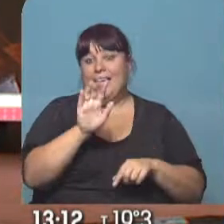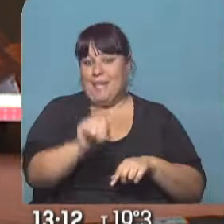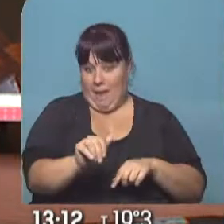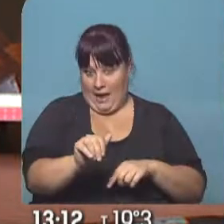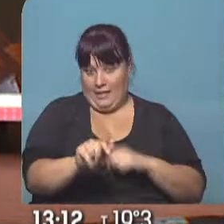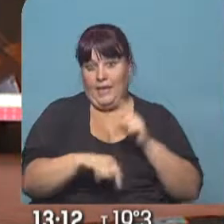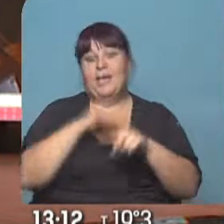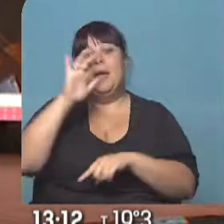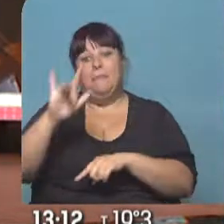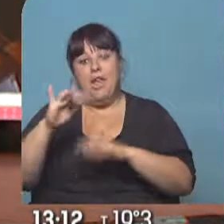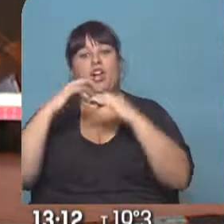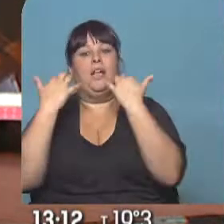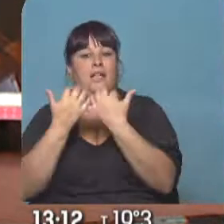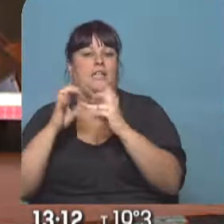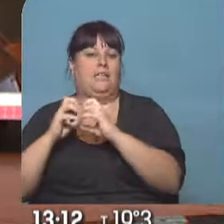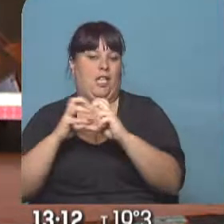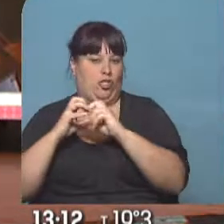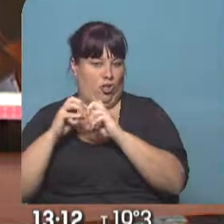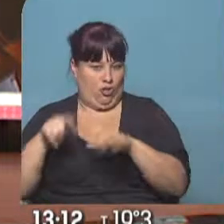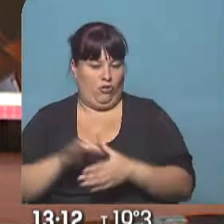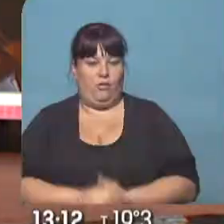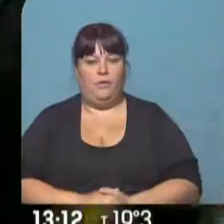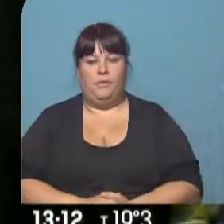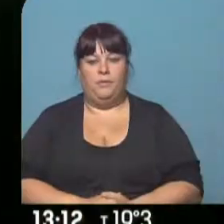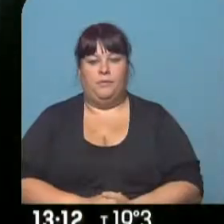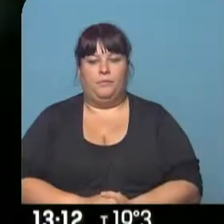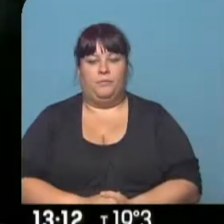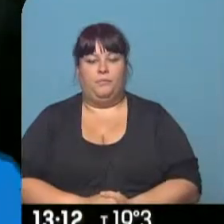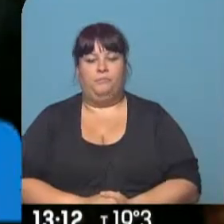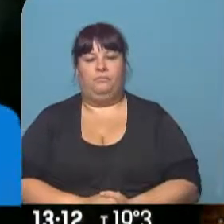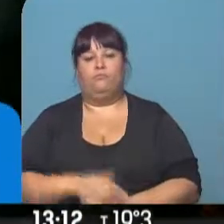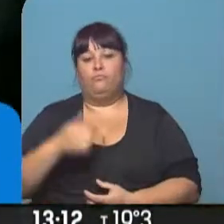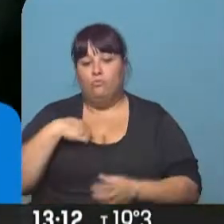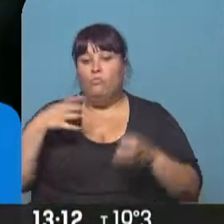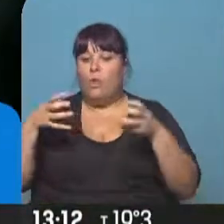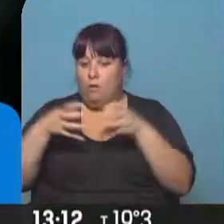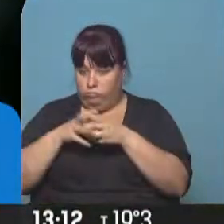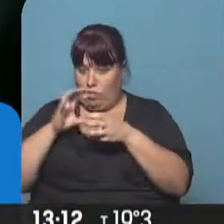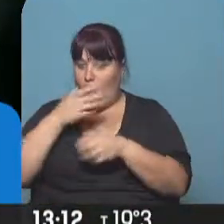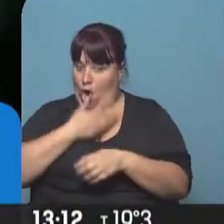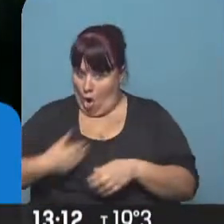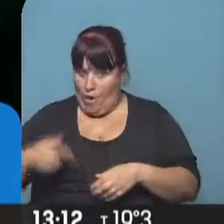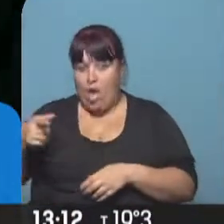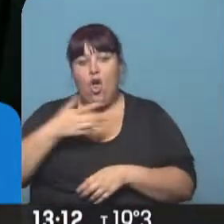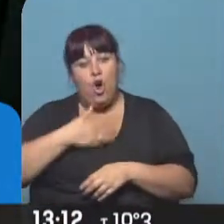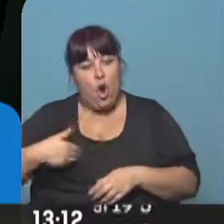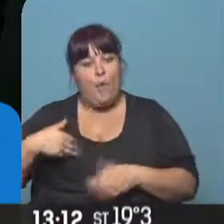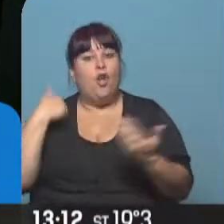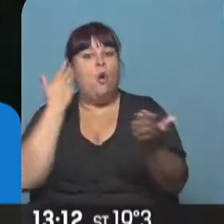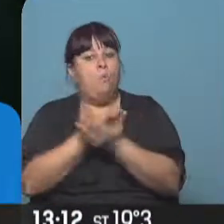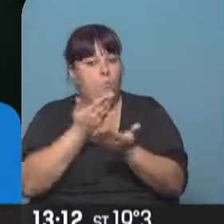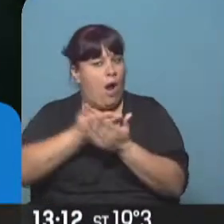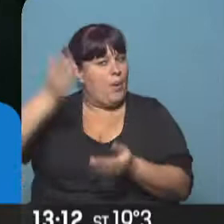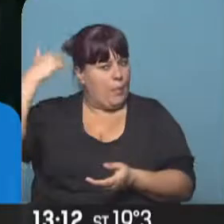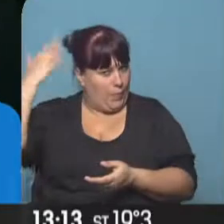martes próximo, y luego el miércoles ya en el recinto. Pertenezco al oficialismo y el oficialismo impulsó en